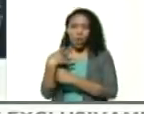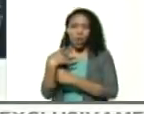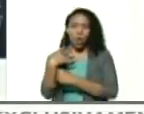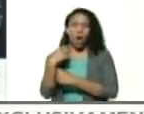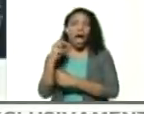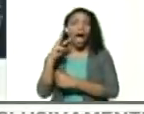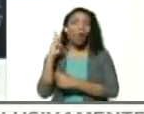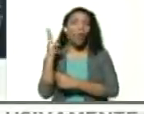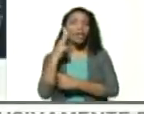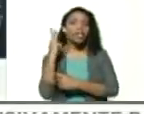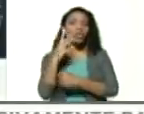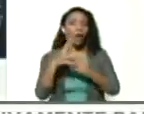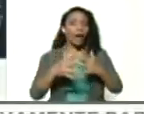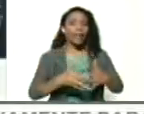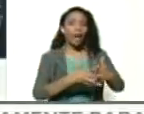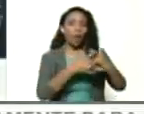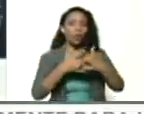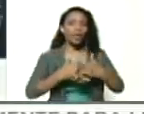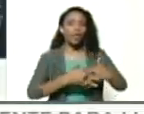Washington,